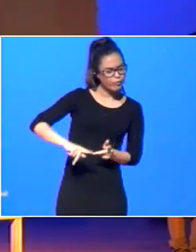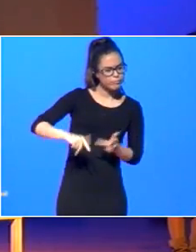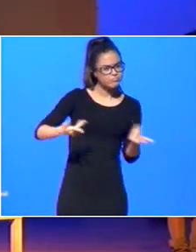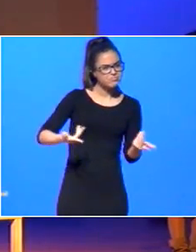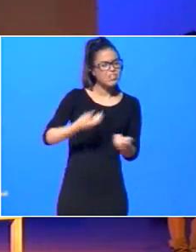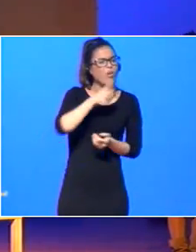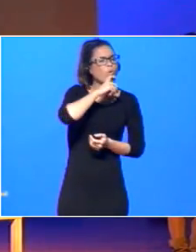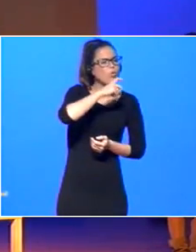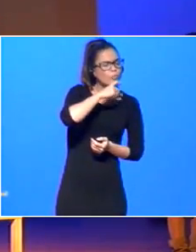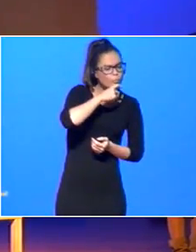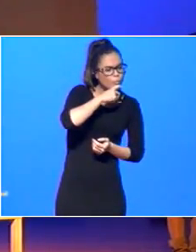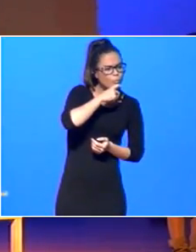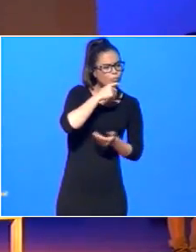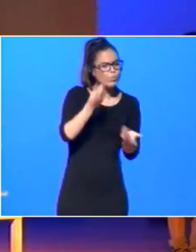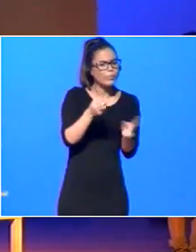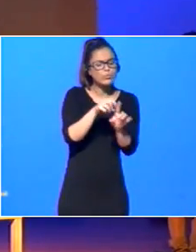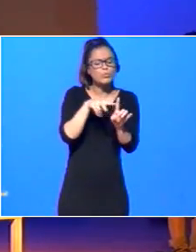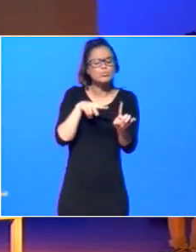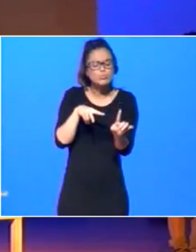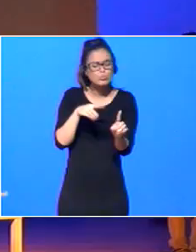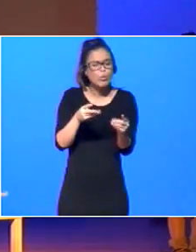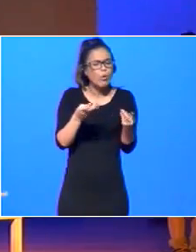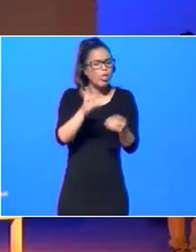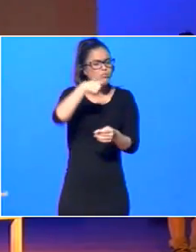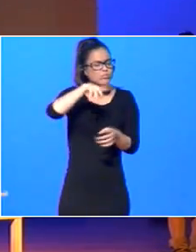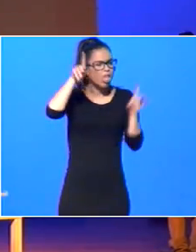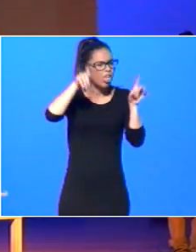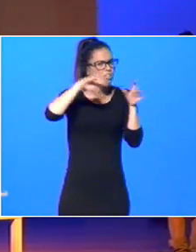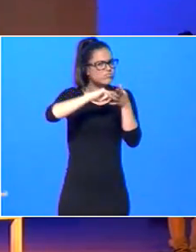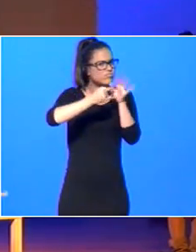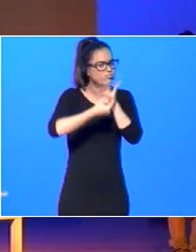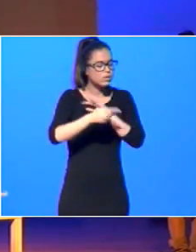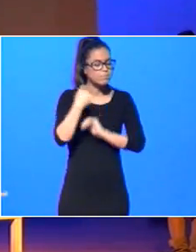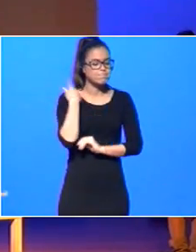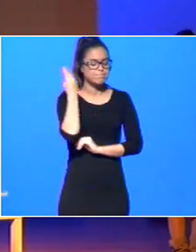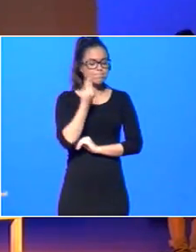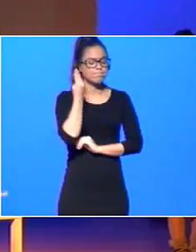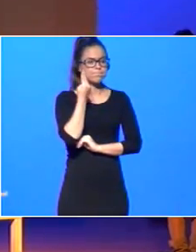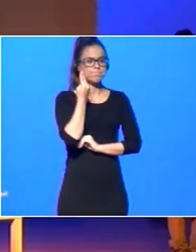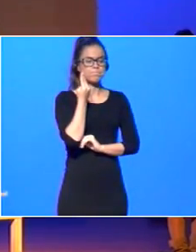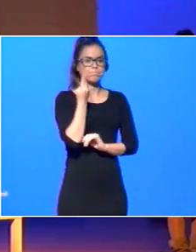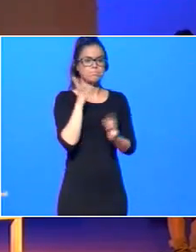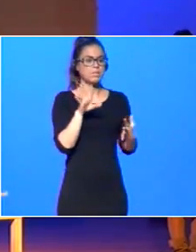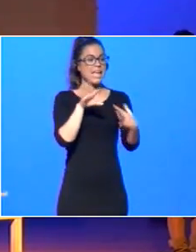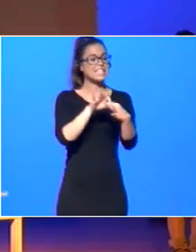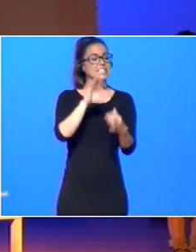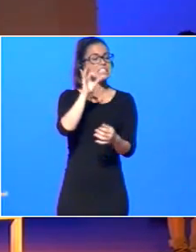dagoen ikuspuntu hau gure hezkuntza sisteman, egokia ikusi dut Simon